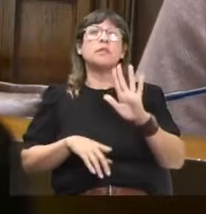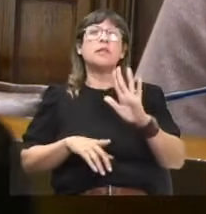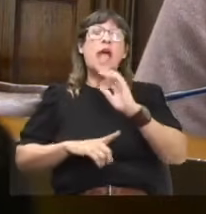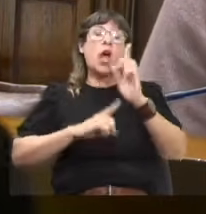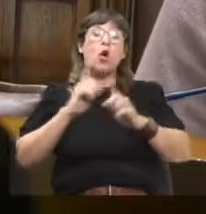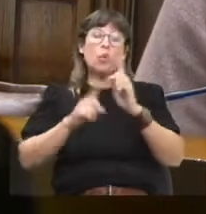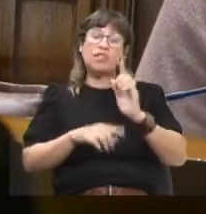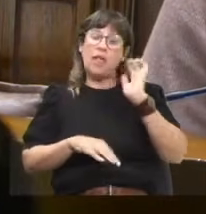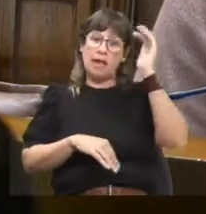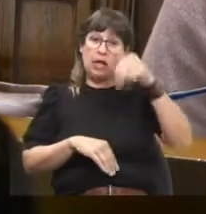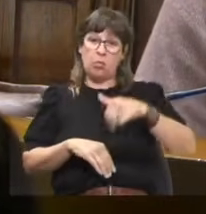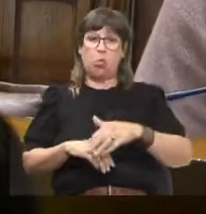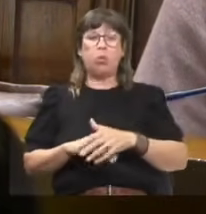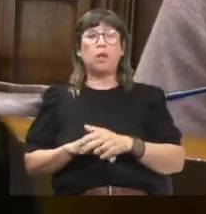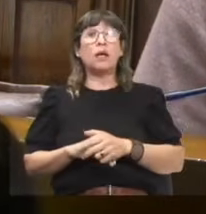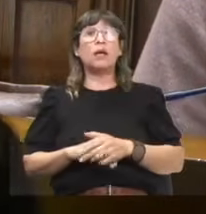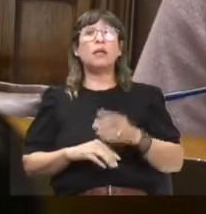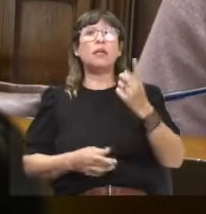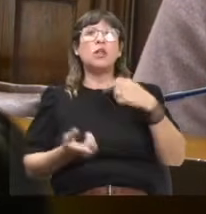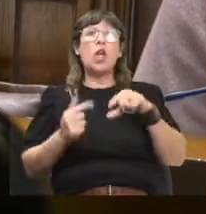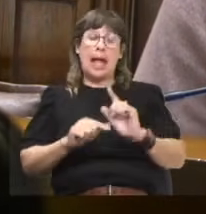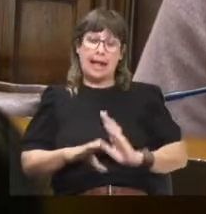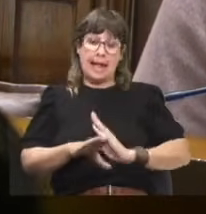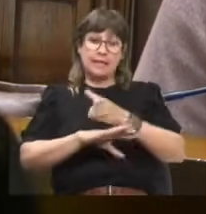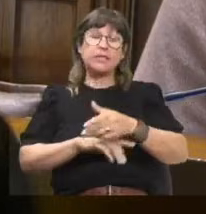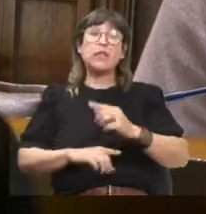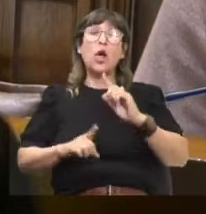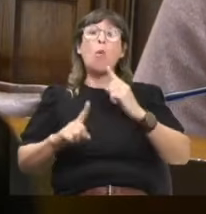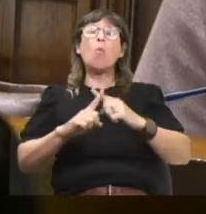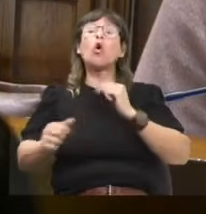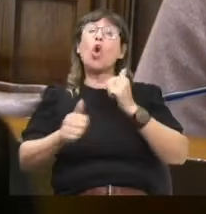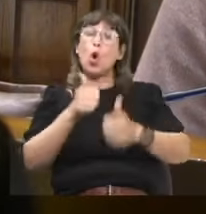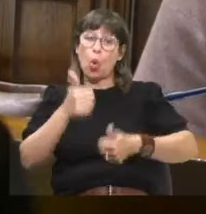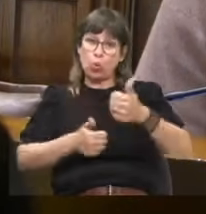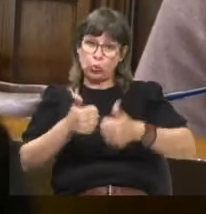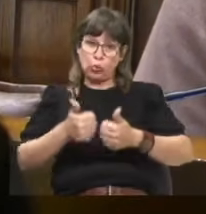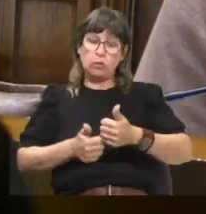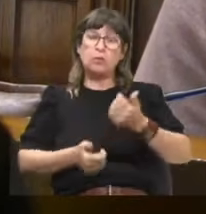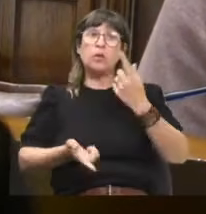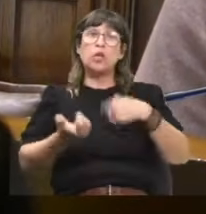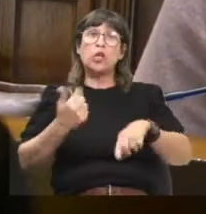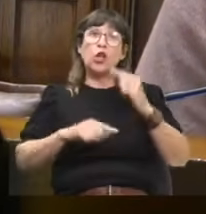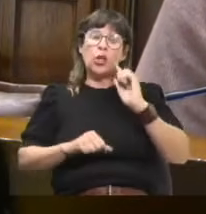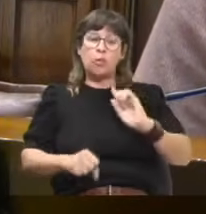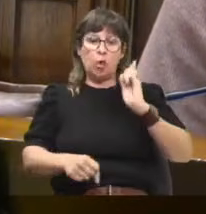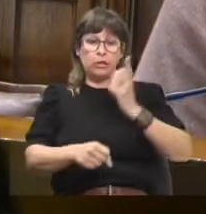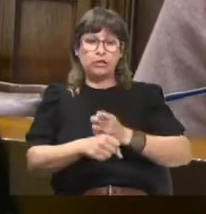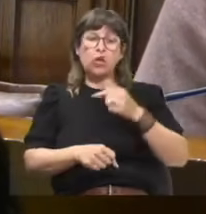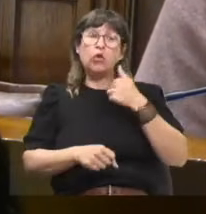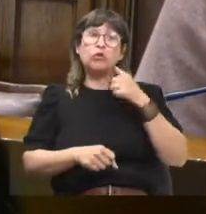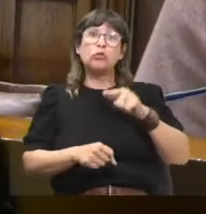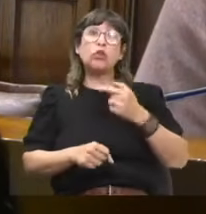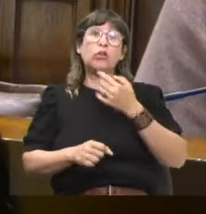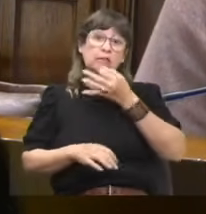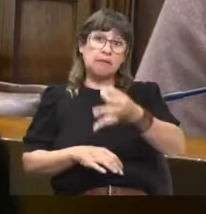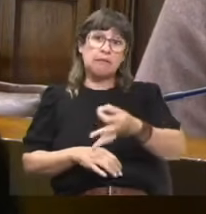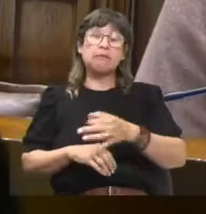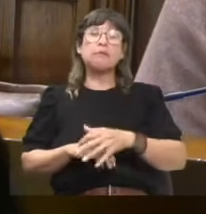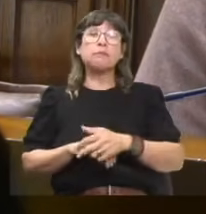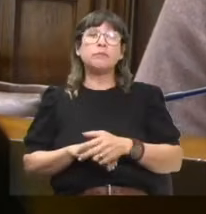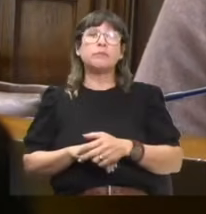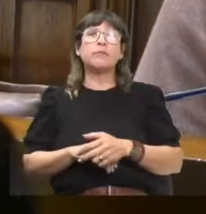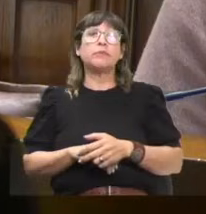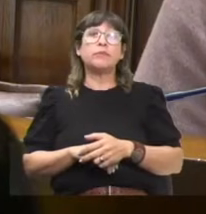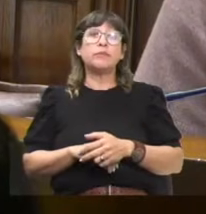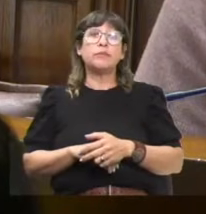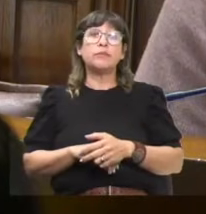de la República, al que accedió por concurso y mediante resolución que se referirá.